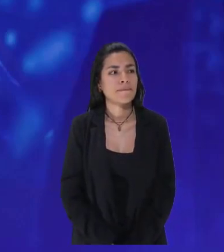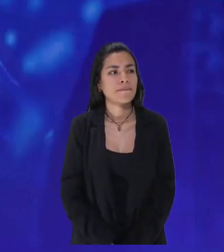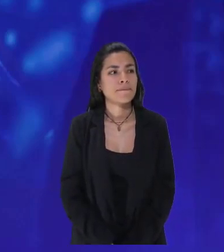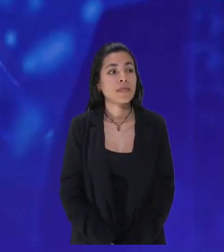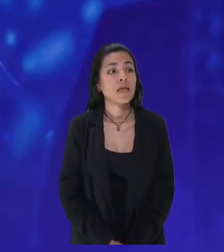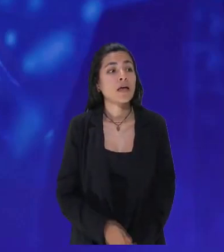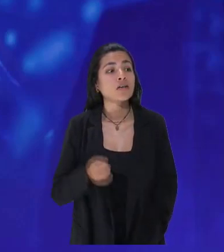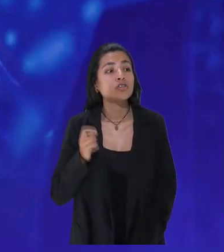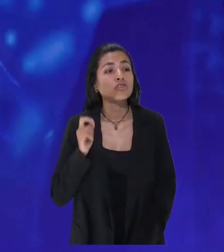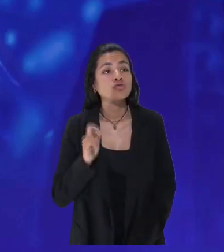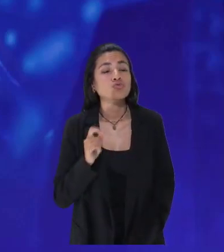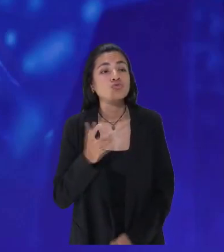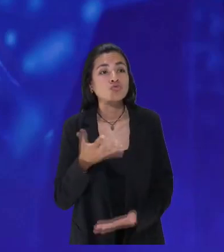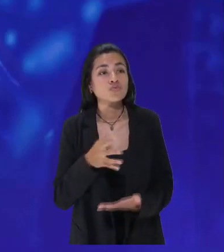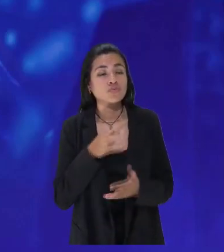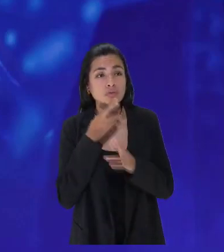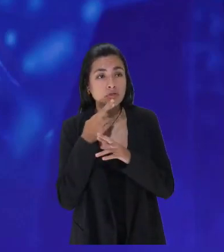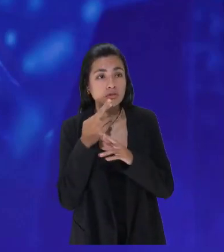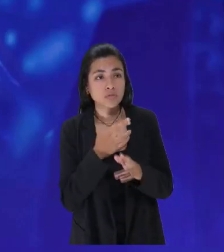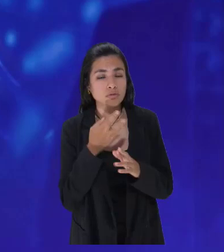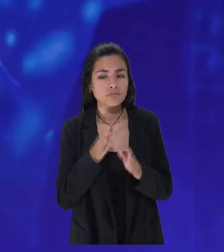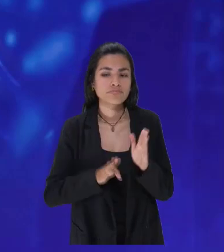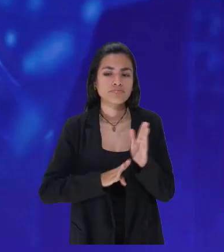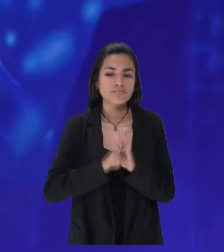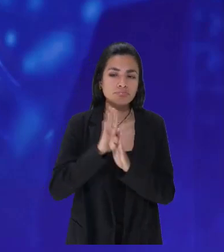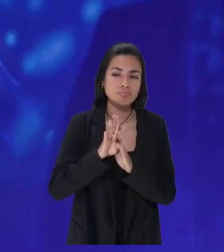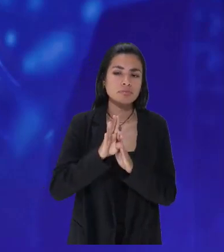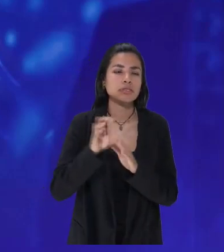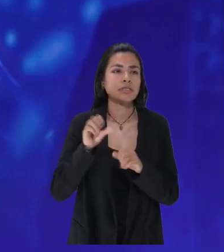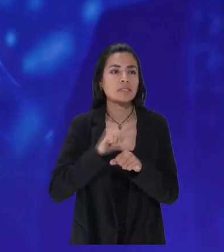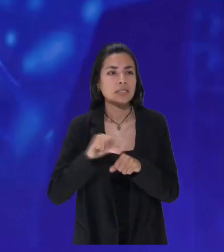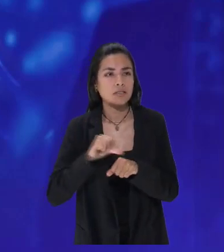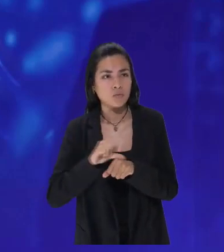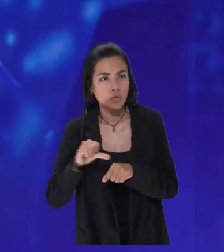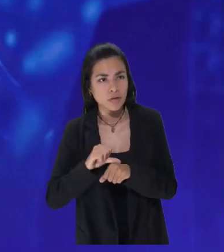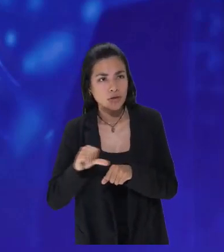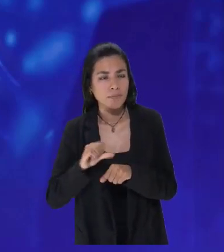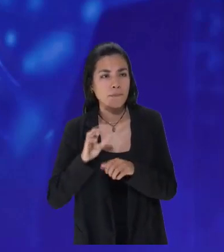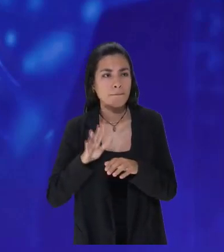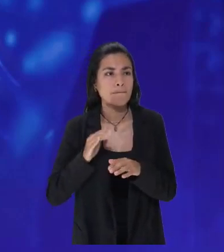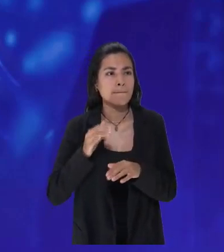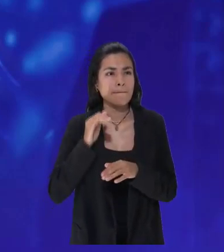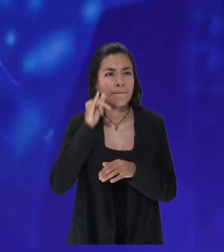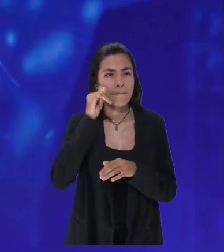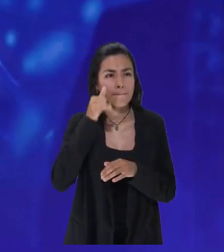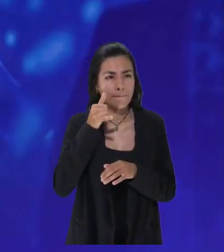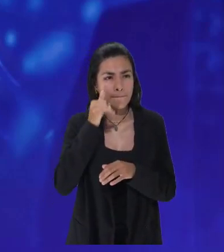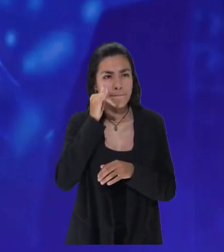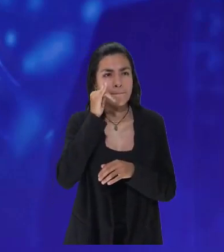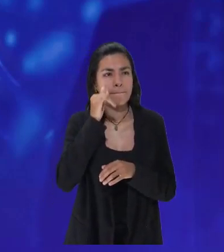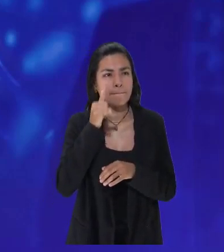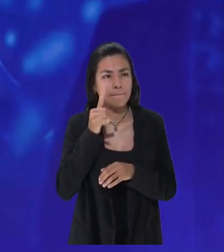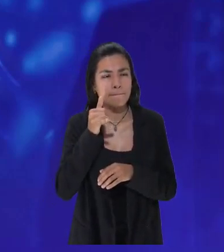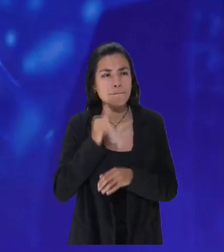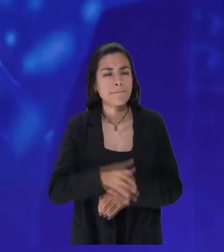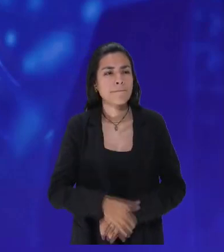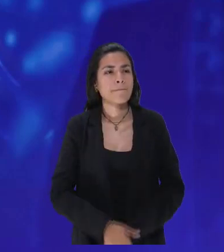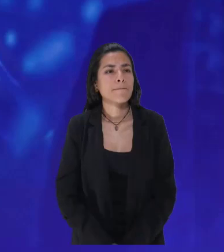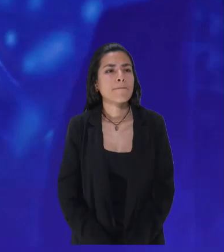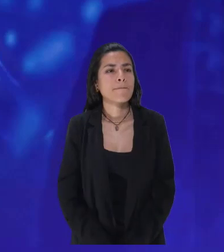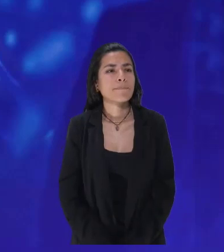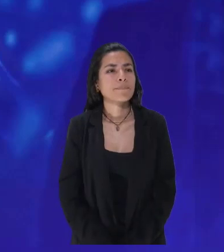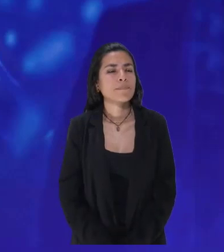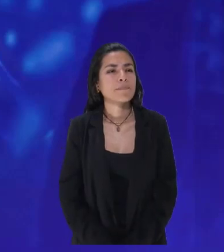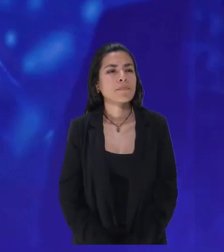respondemos, sigue avanzando la cirugía. Baja un poquito, Sebas, la cámara de primera persona para que la podamos ver nosotros,